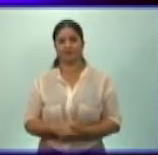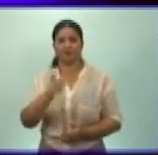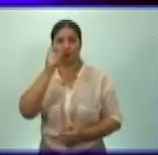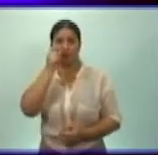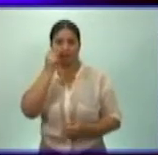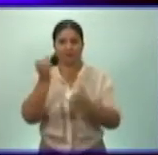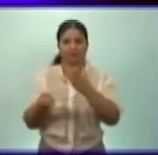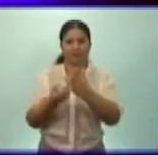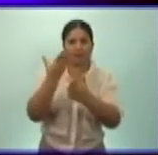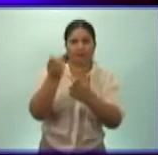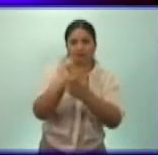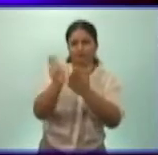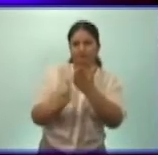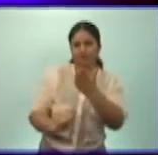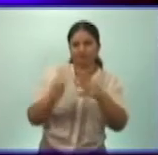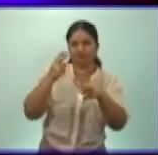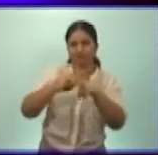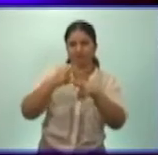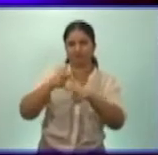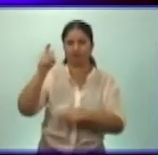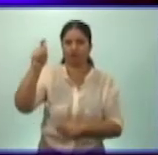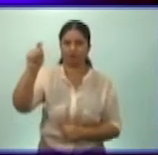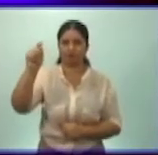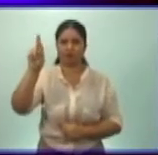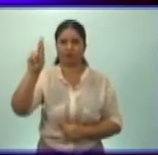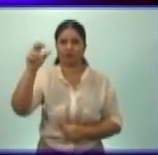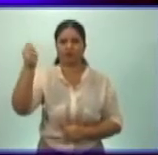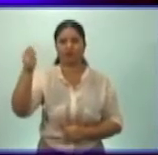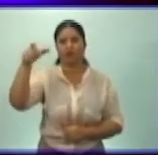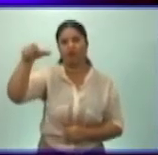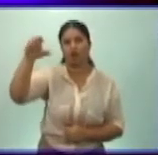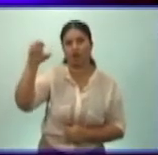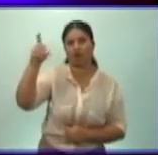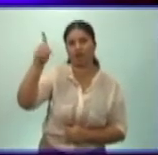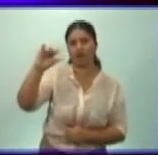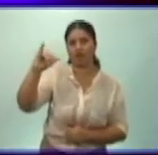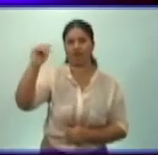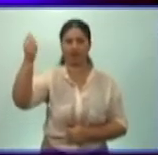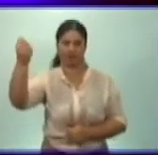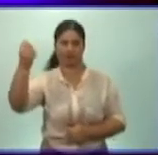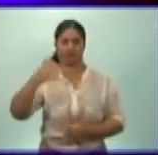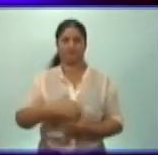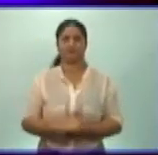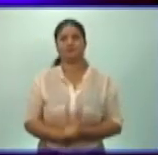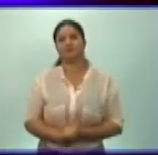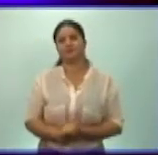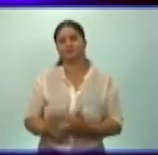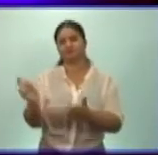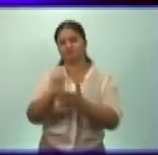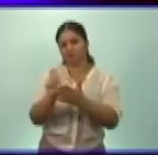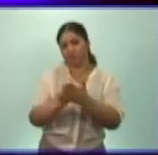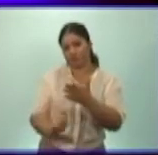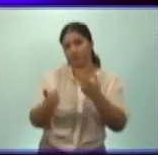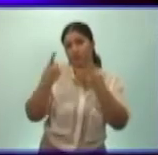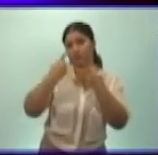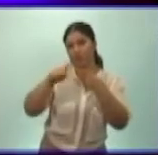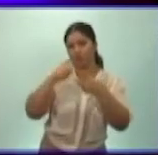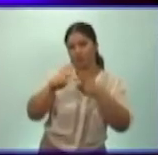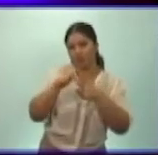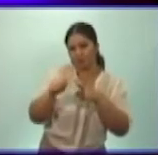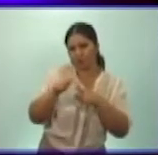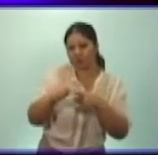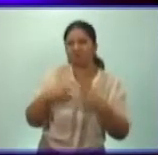también cultivó la comedia y fue autor de grandes tragedias de